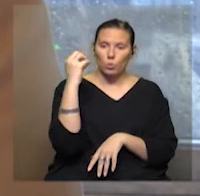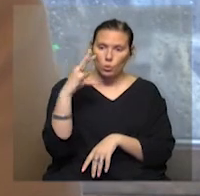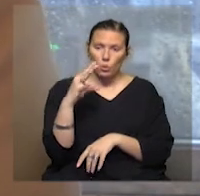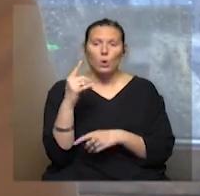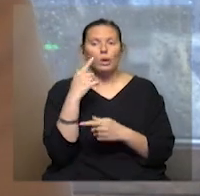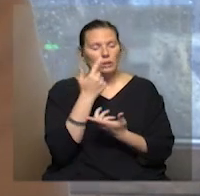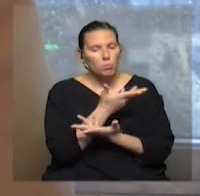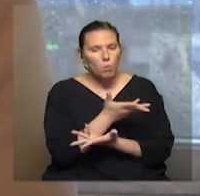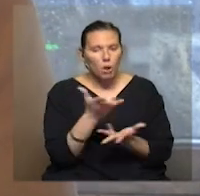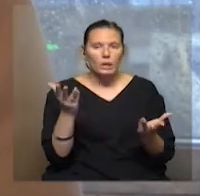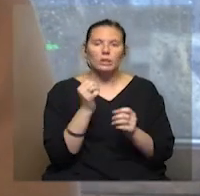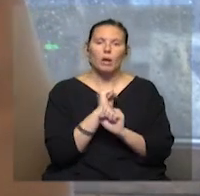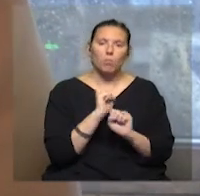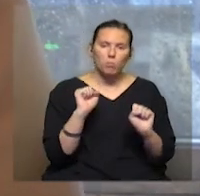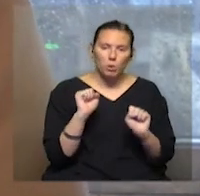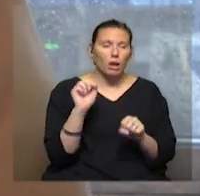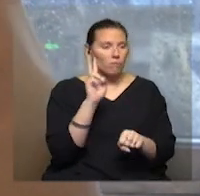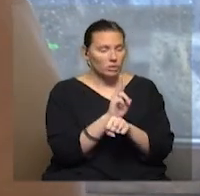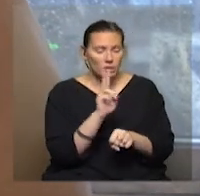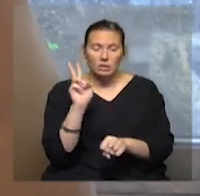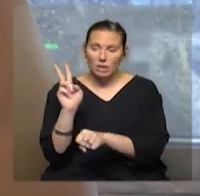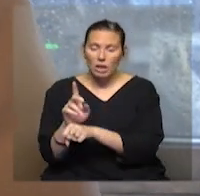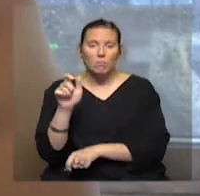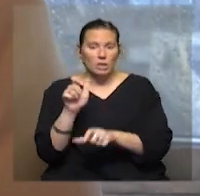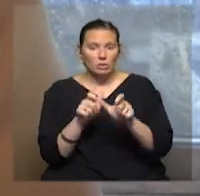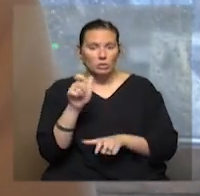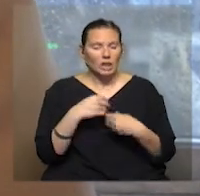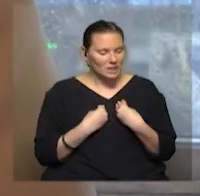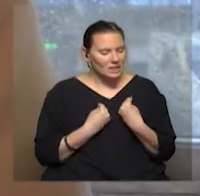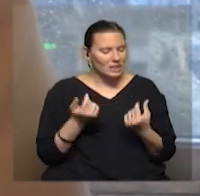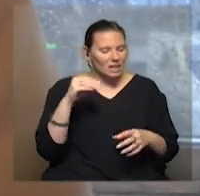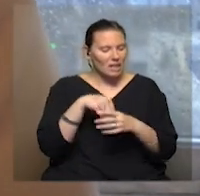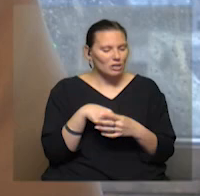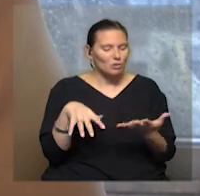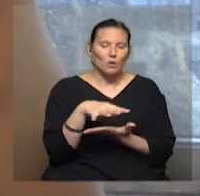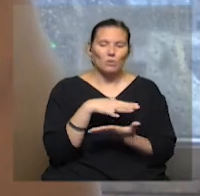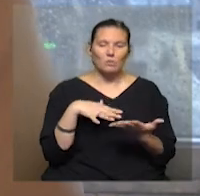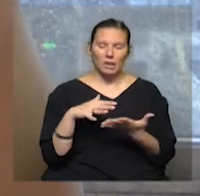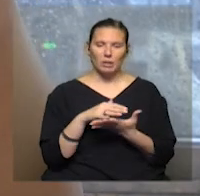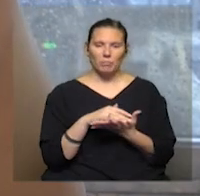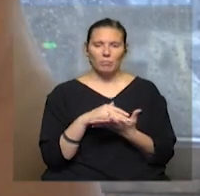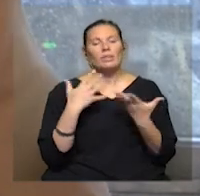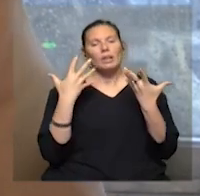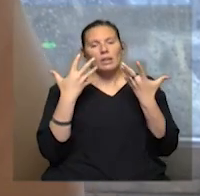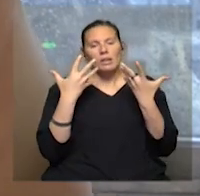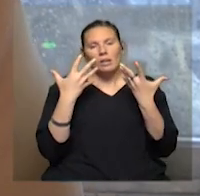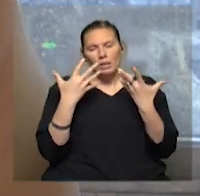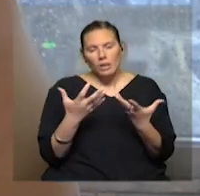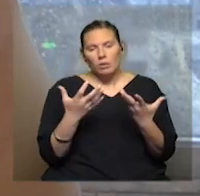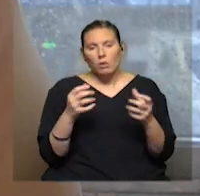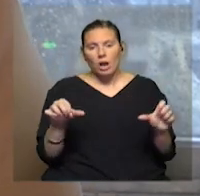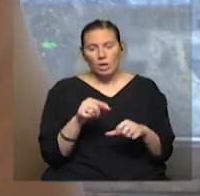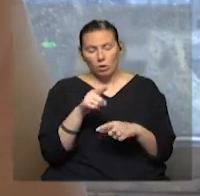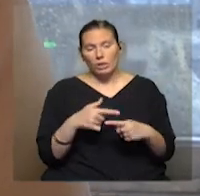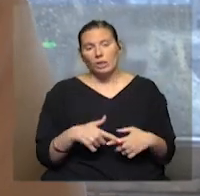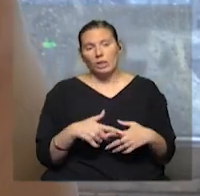tengan visibilidad, que se puedan estar, que se puedan visitar, que la gente se sienta parte de este lugar, lo queremos redondear con este